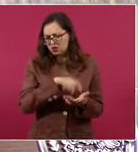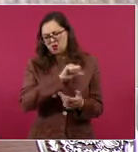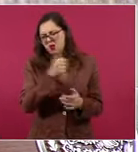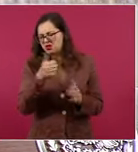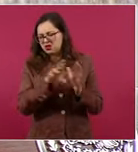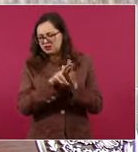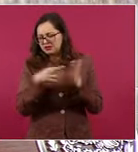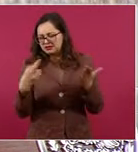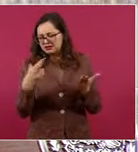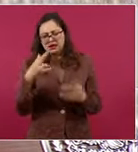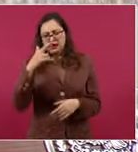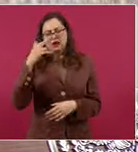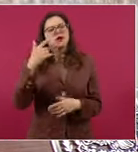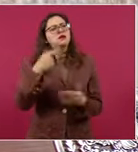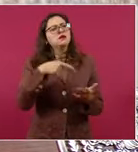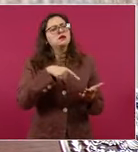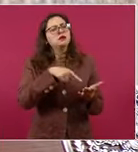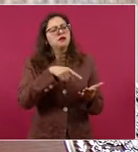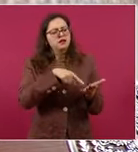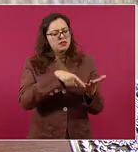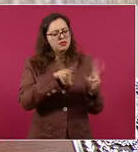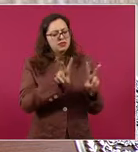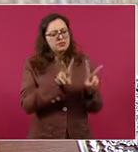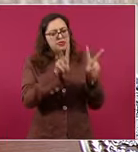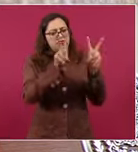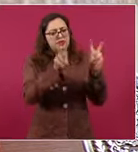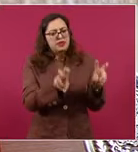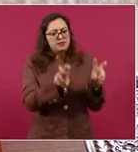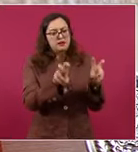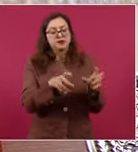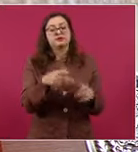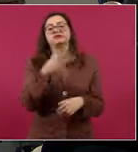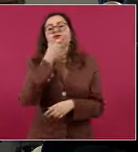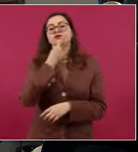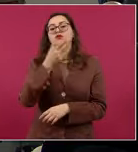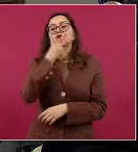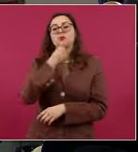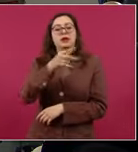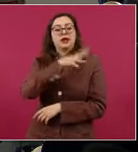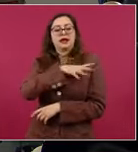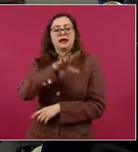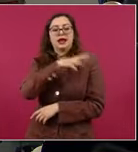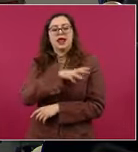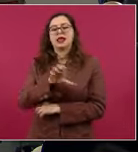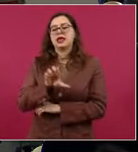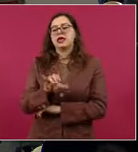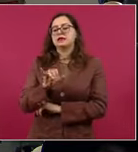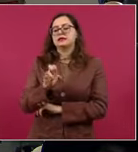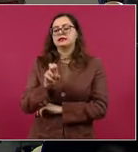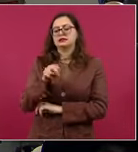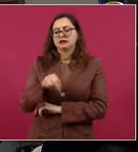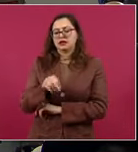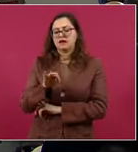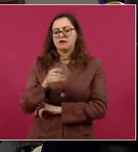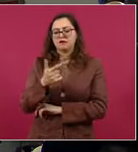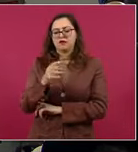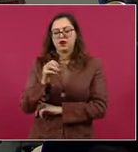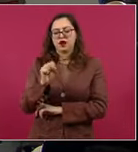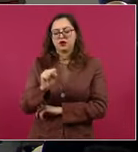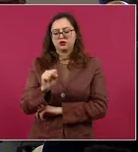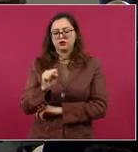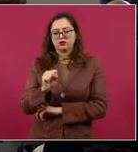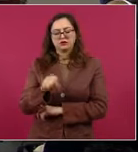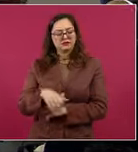sobre la detención del general Cienfuegos. New York Times,